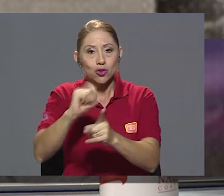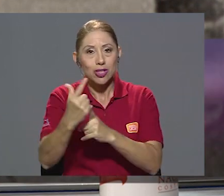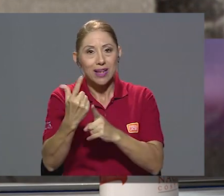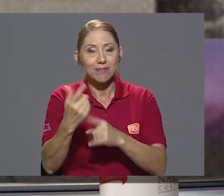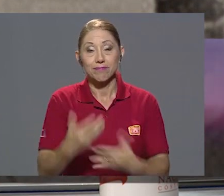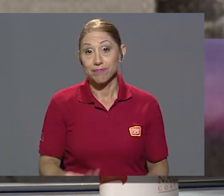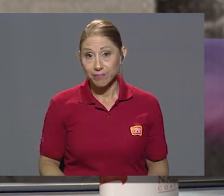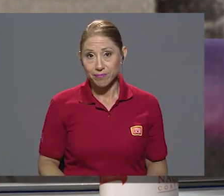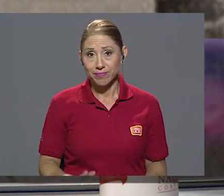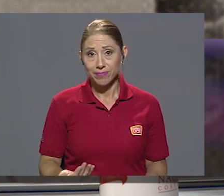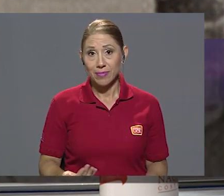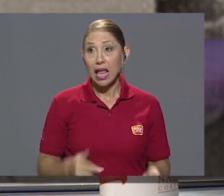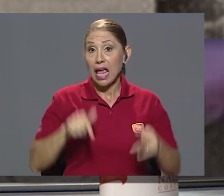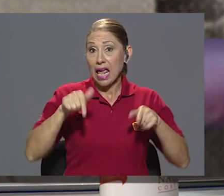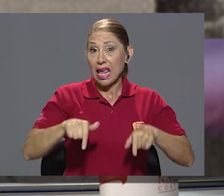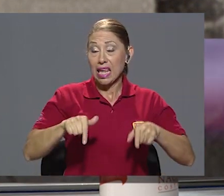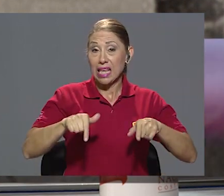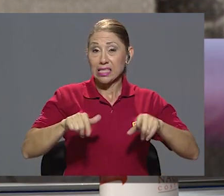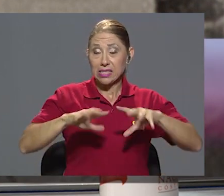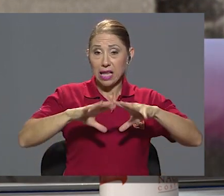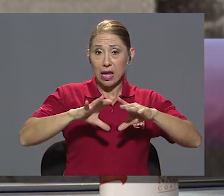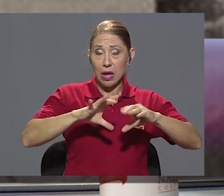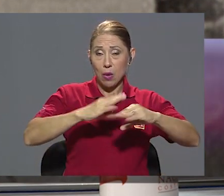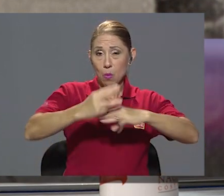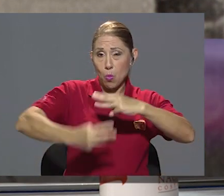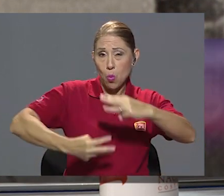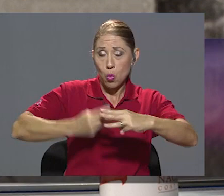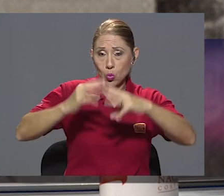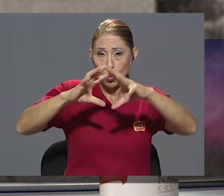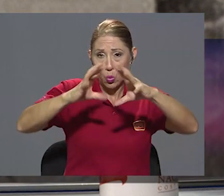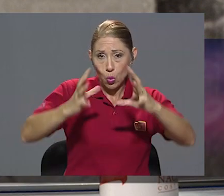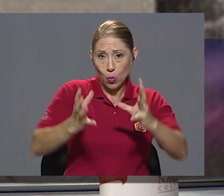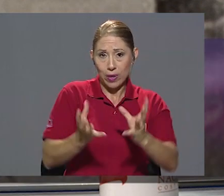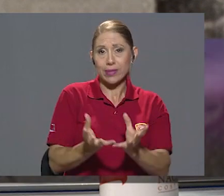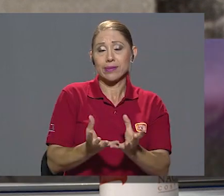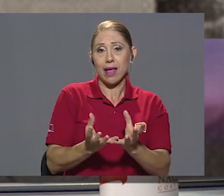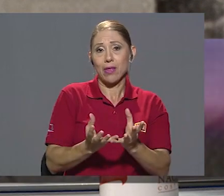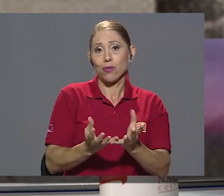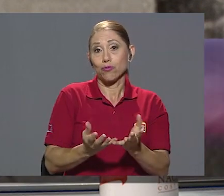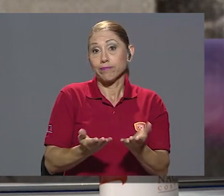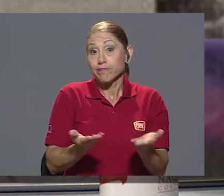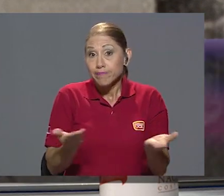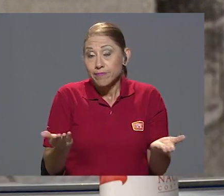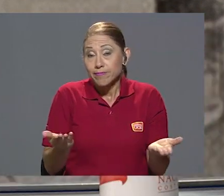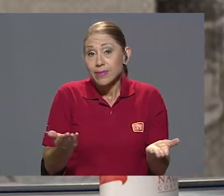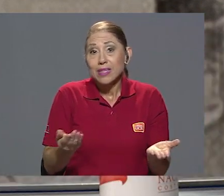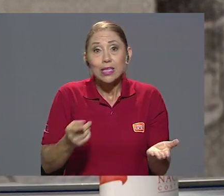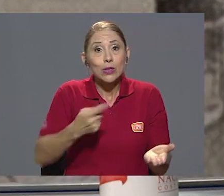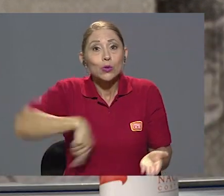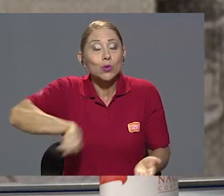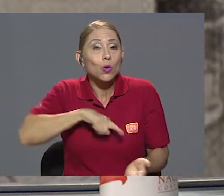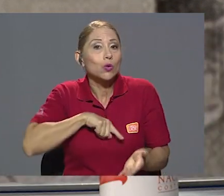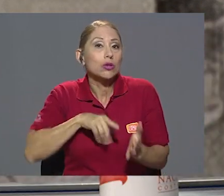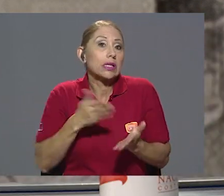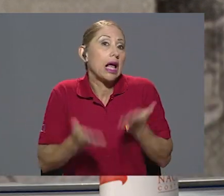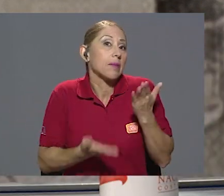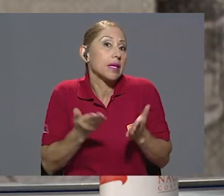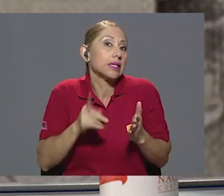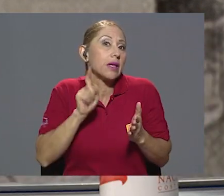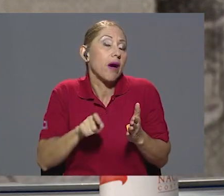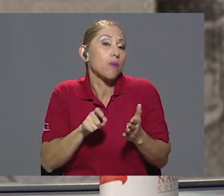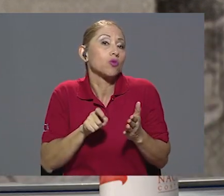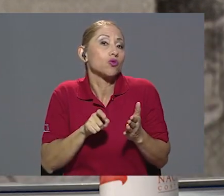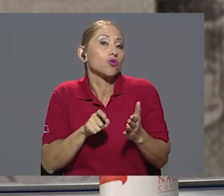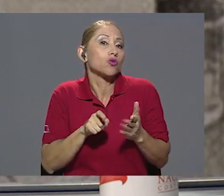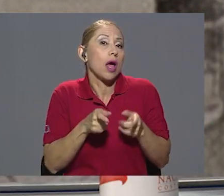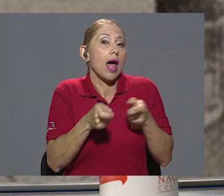no es de extrañarse que en este mundo globalizado tengamos que estar llevando una contabilidad de una empresa que